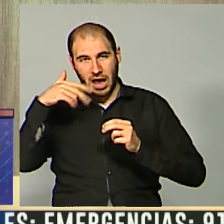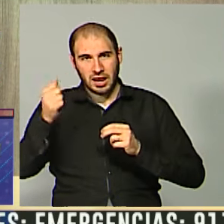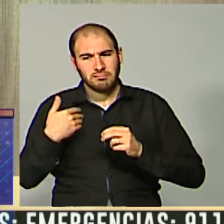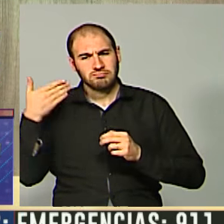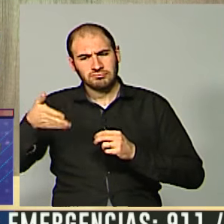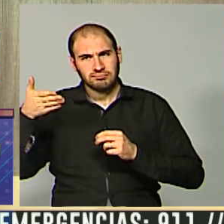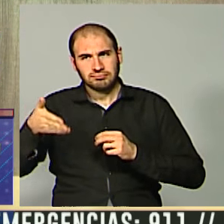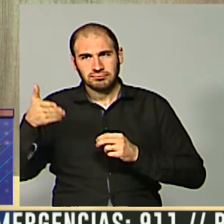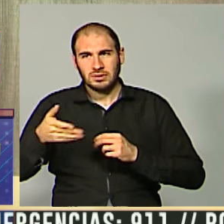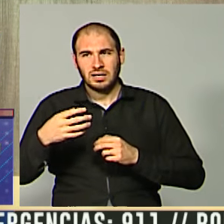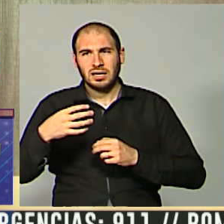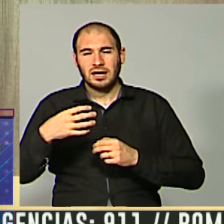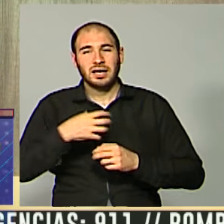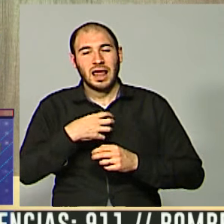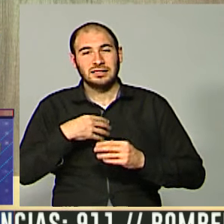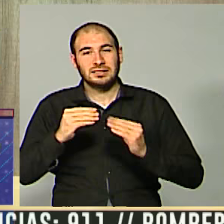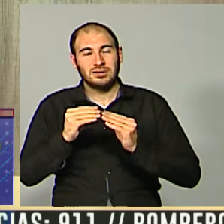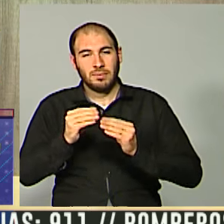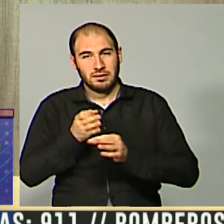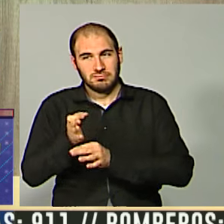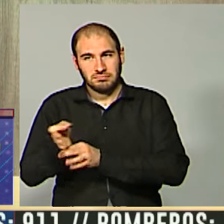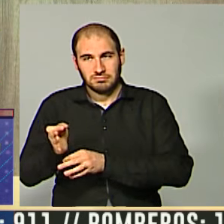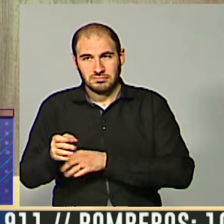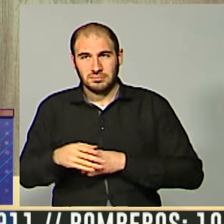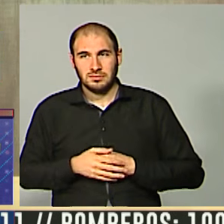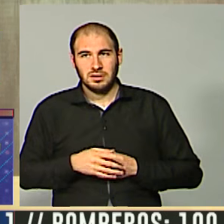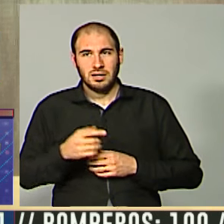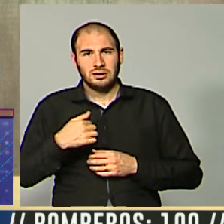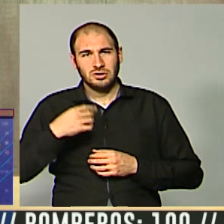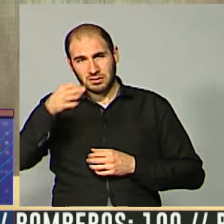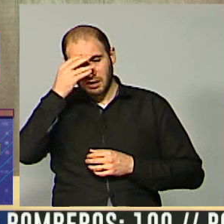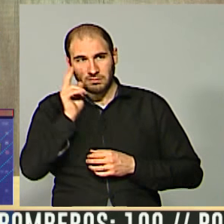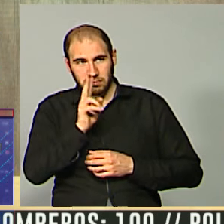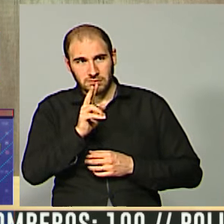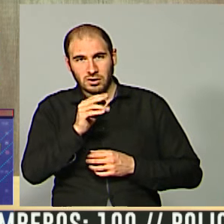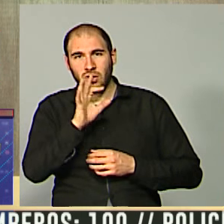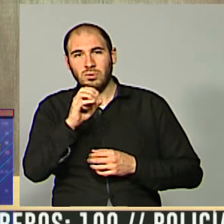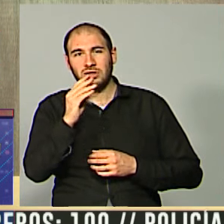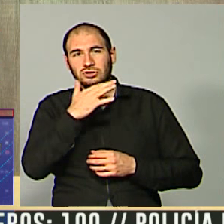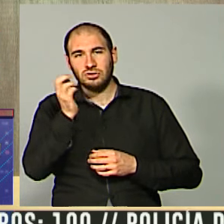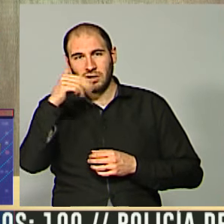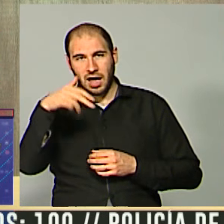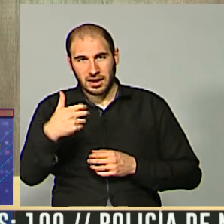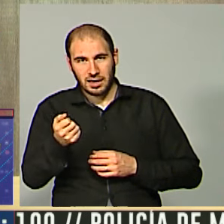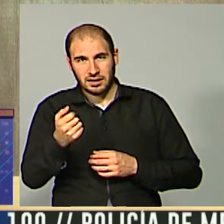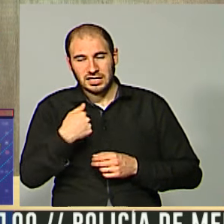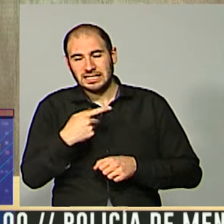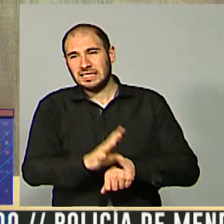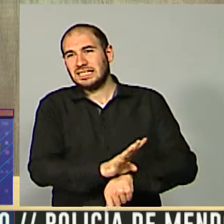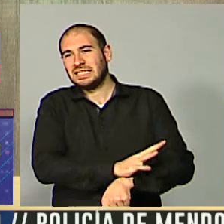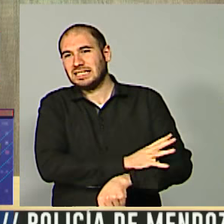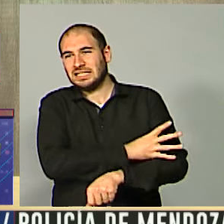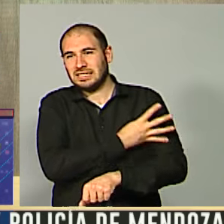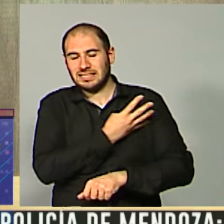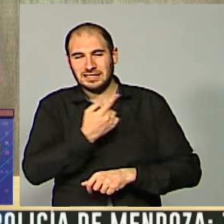él le daba clases a sus compañeros, él me dijo, cuando vi la obra y dijeron Joana, se me puso la piel de